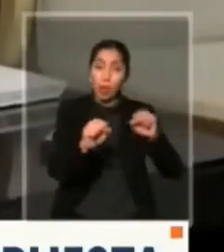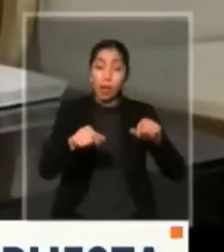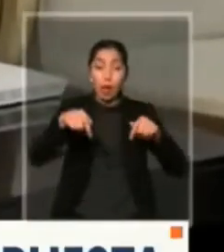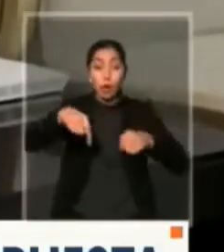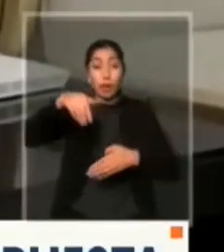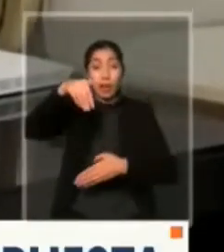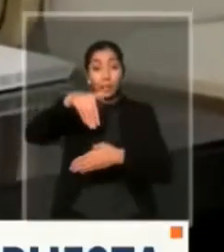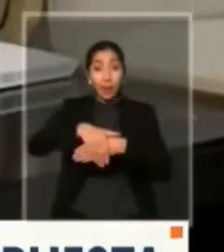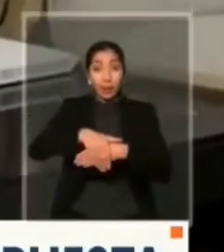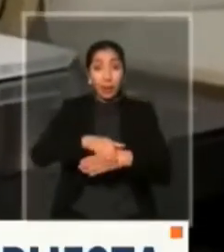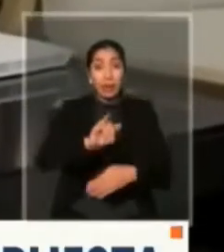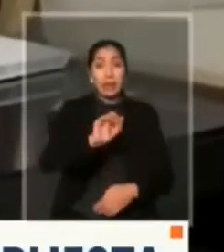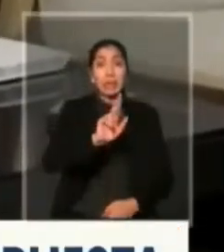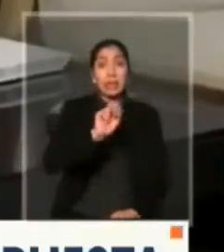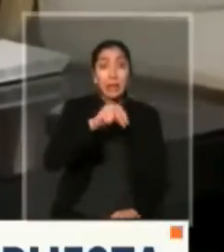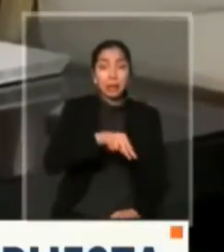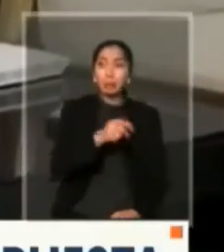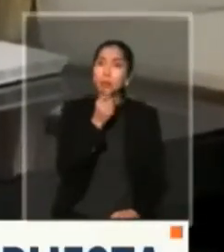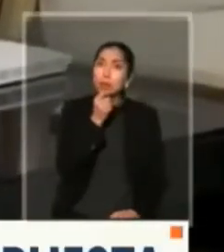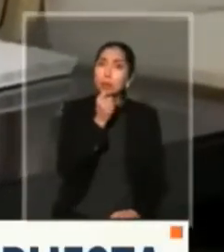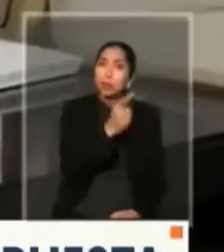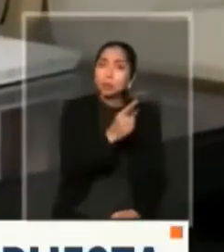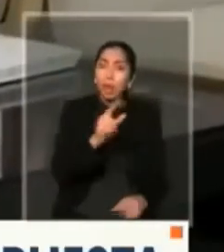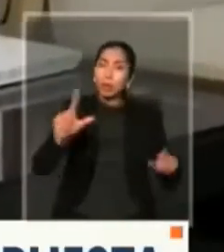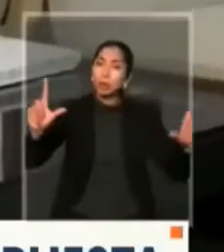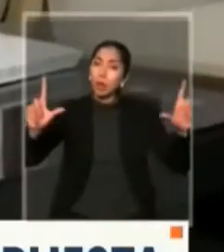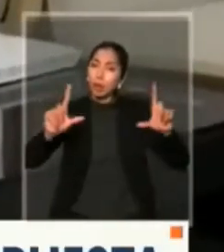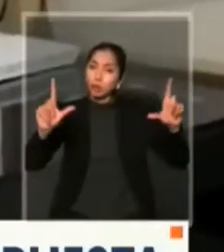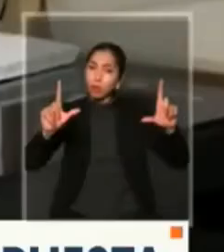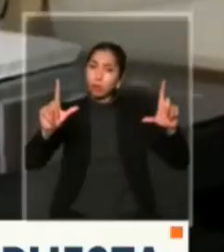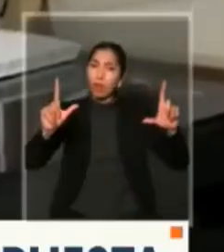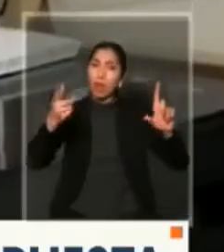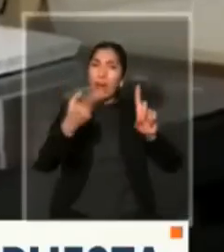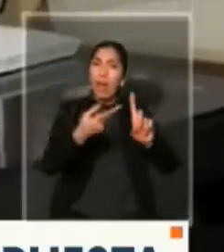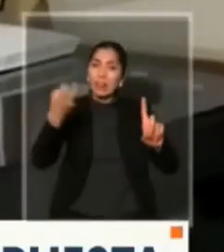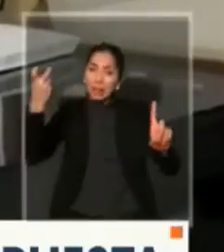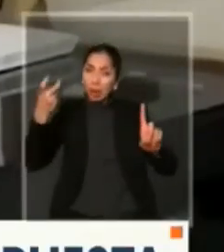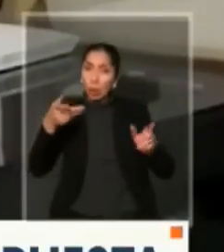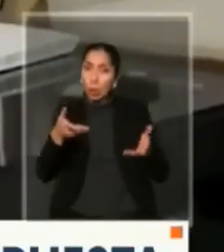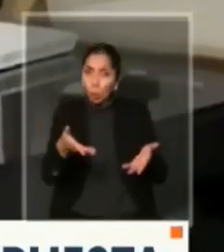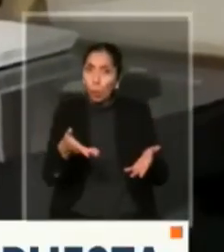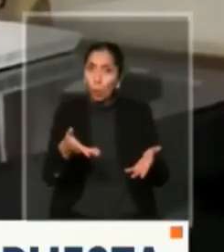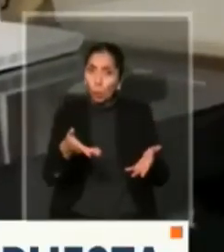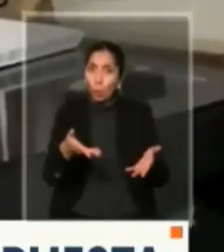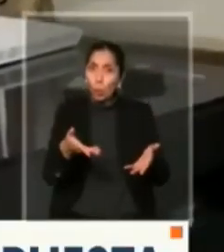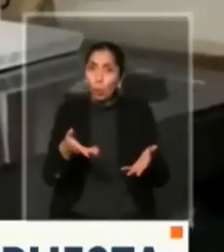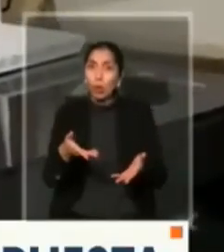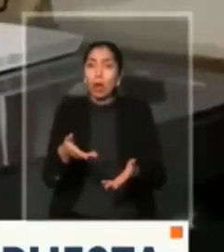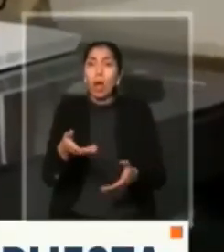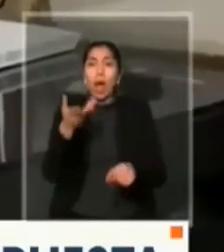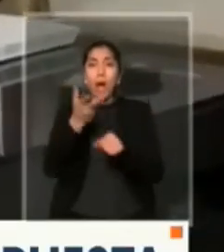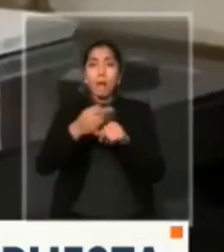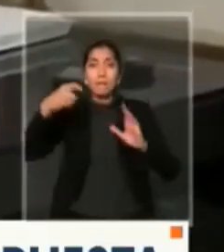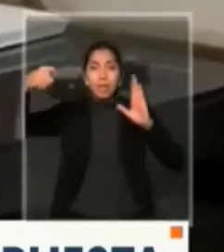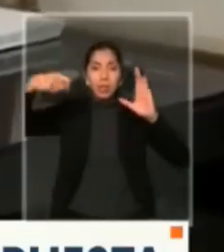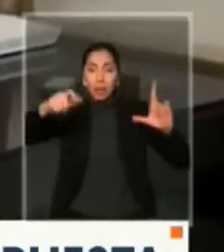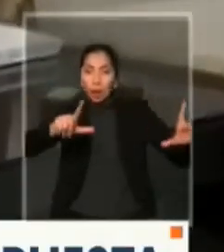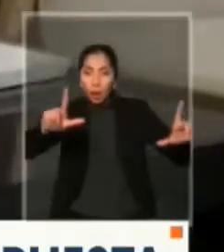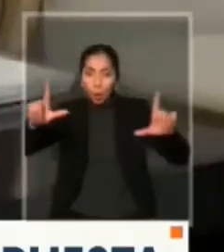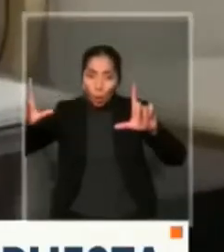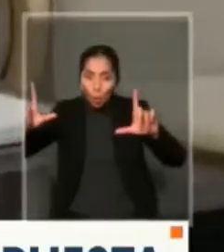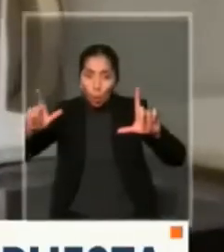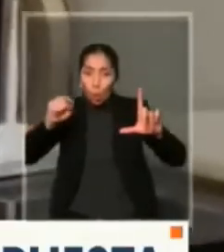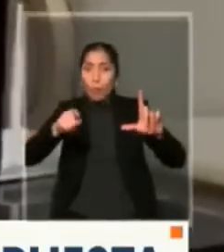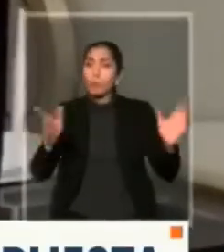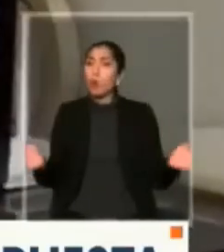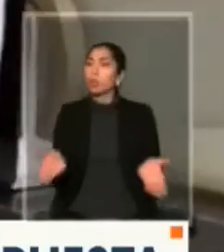Oriente Medio. Ahora el debate en el pleno seno de los republicanos se da entre los que alimentan la presencia